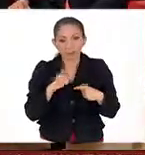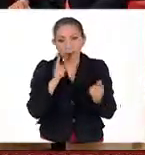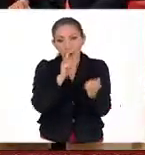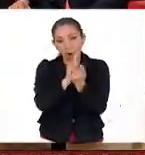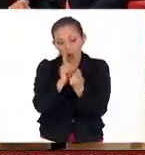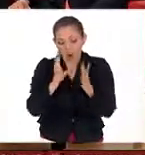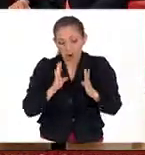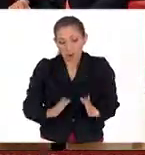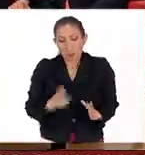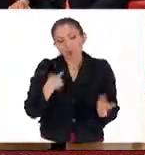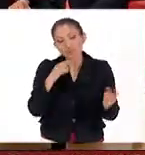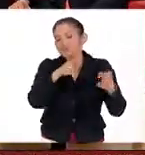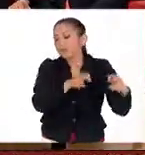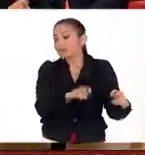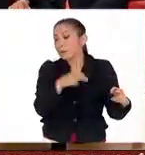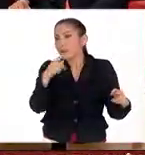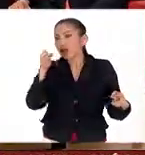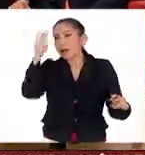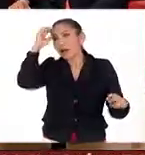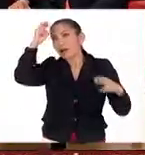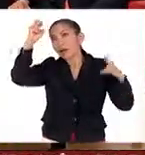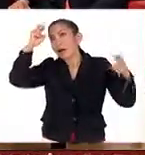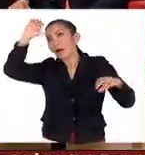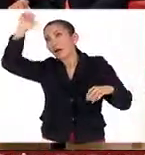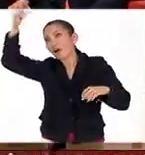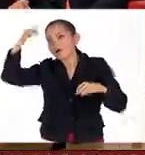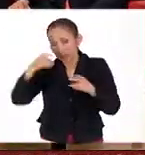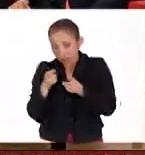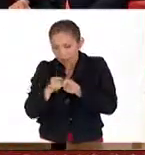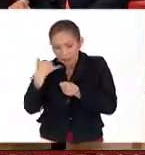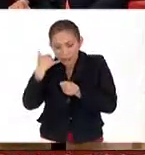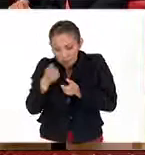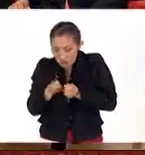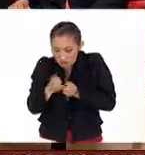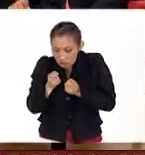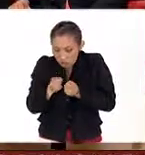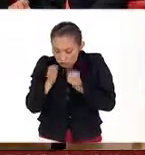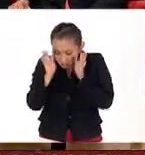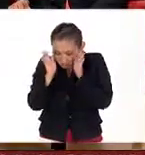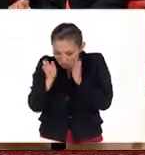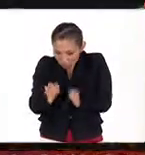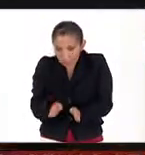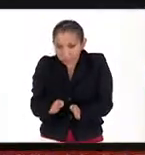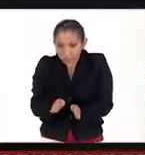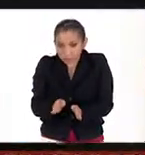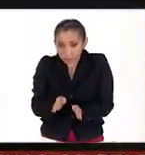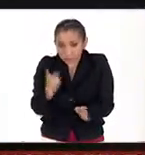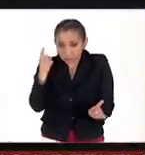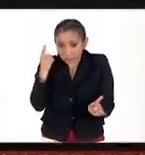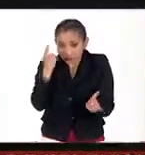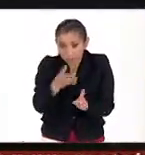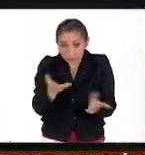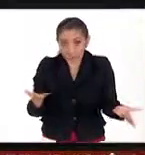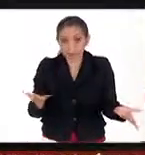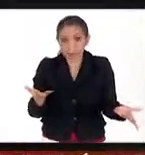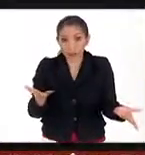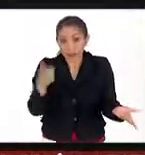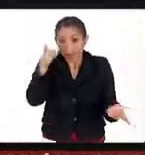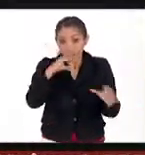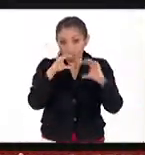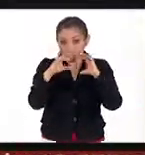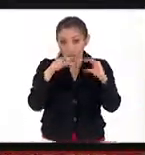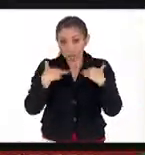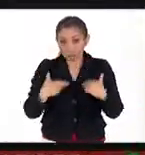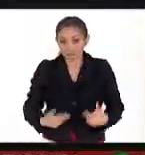conviviendo físicamente, pero están ausentes con el teléfono celular, por ejemplo. Sí, exactamente. ¿Eso es un reto? Claro. Para la